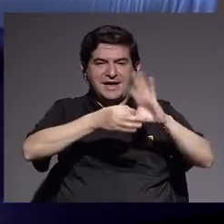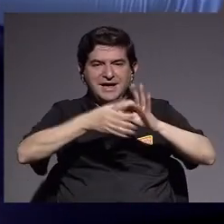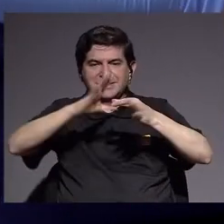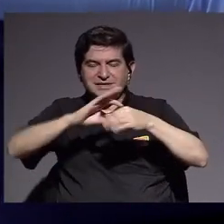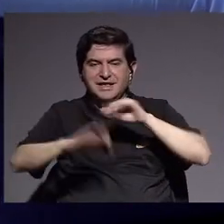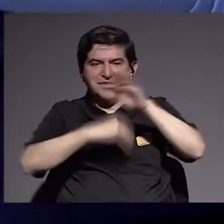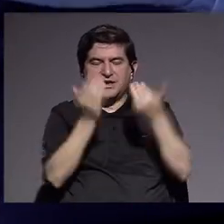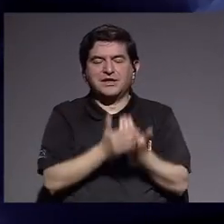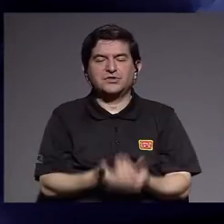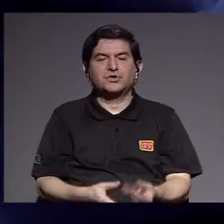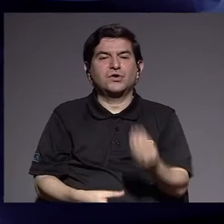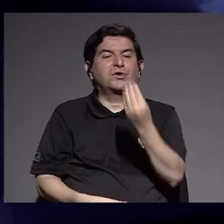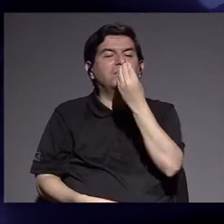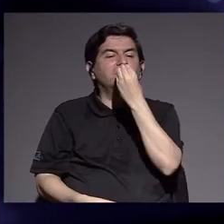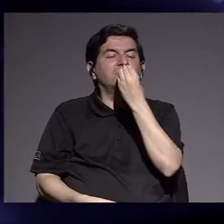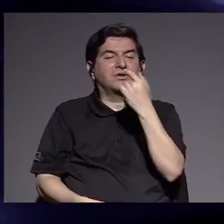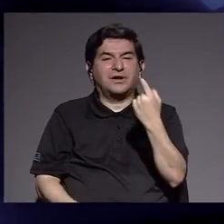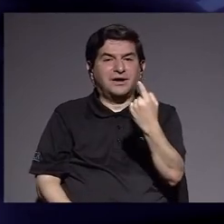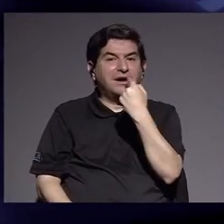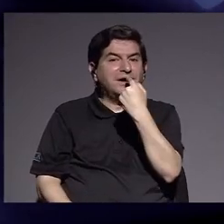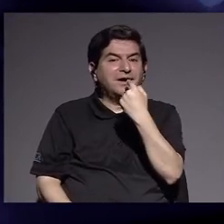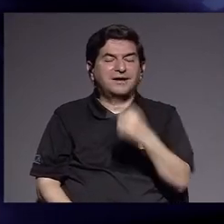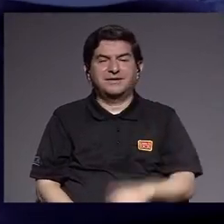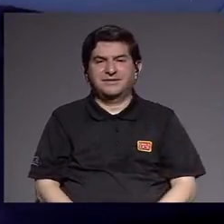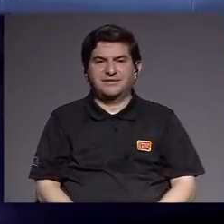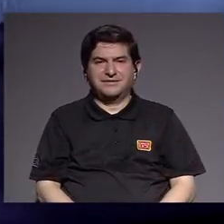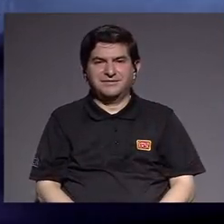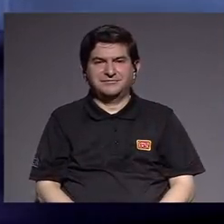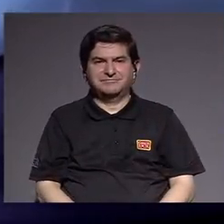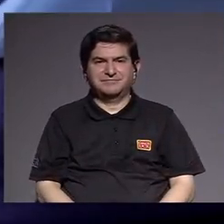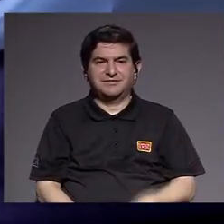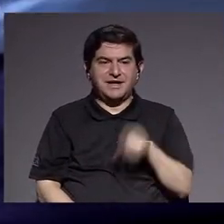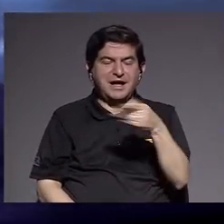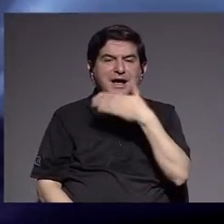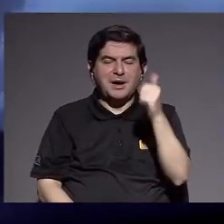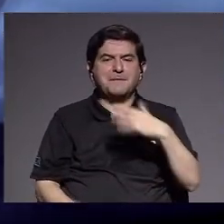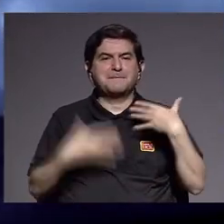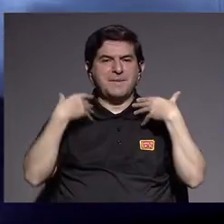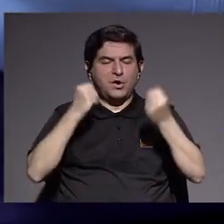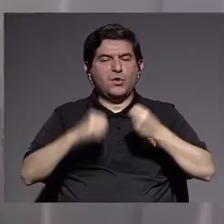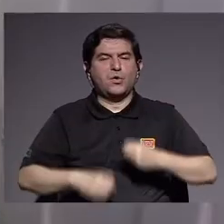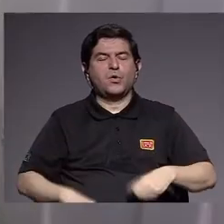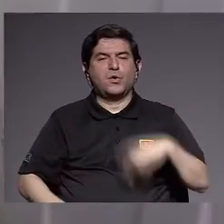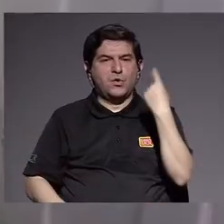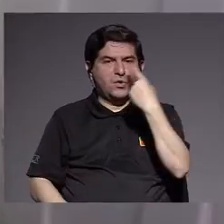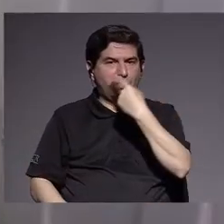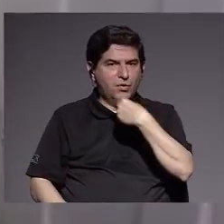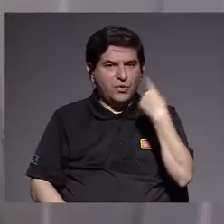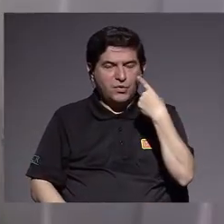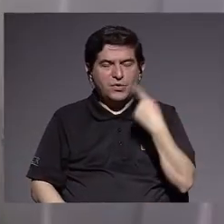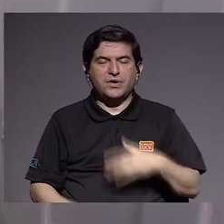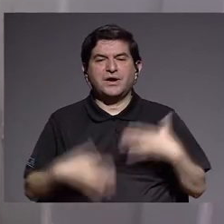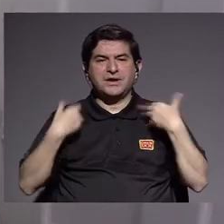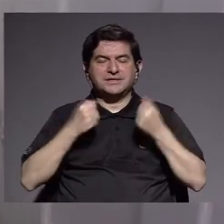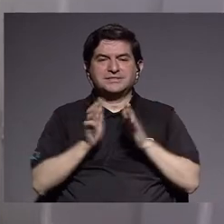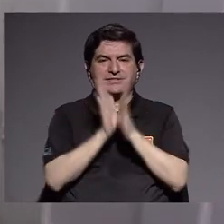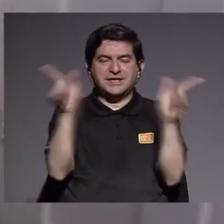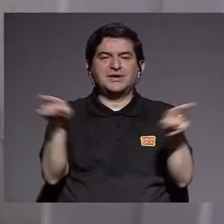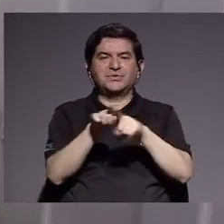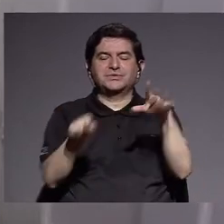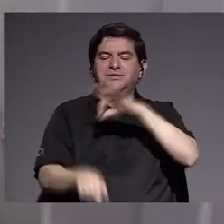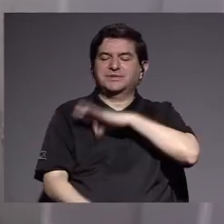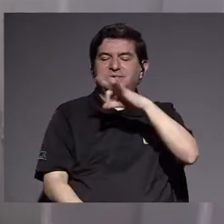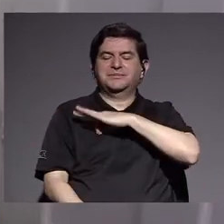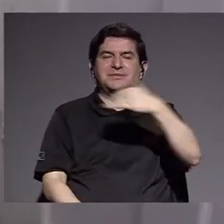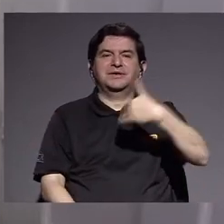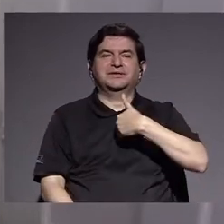entonces una mejor salud oral que al final tu salud general se va a ver beneficiada ahorita estamos elaborando en el colegio